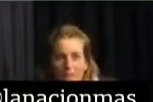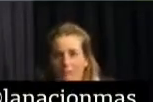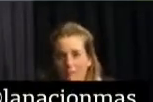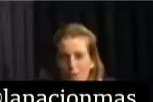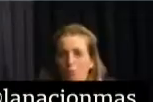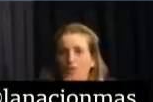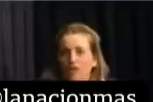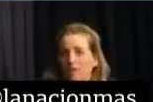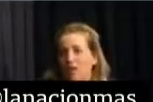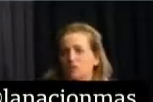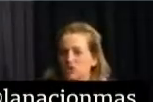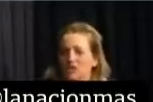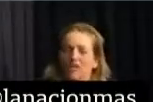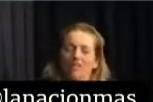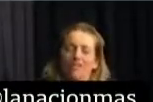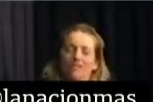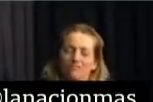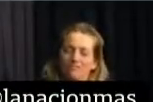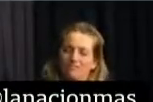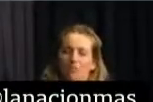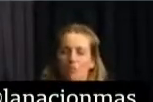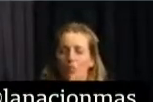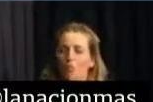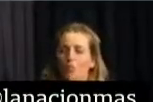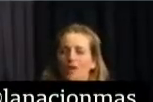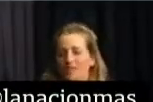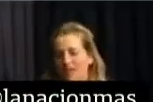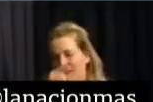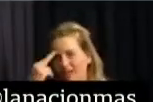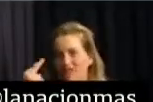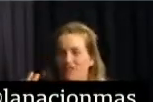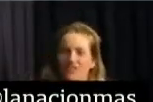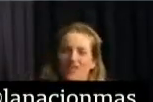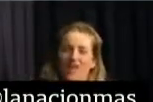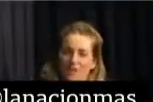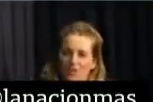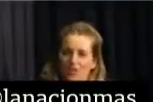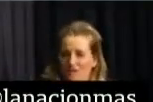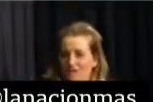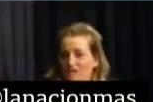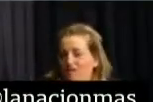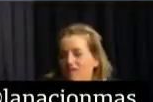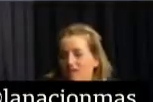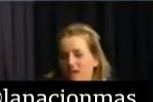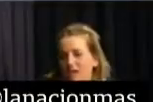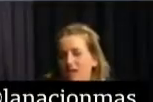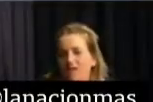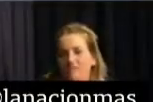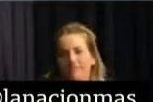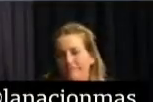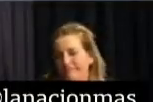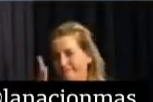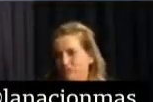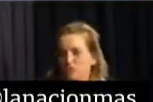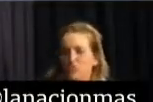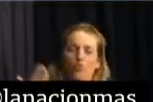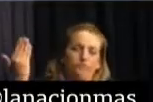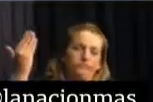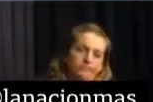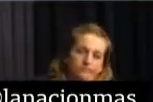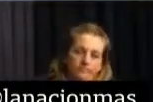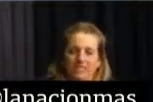pública, nos dice claramente que el verano va a ser un verano básicamente restringido de